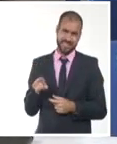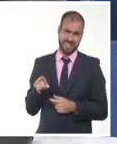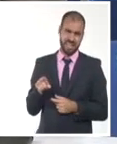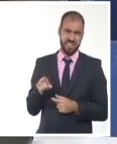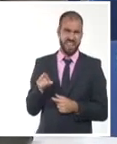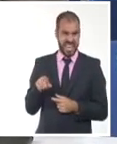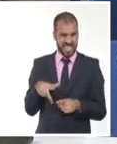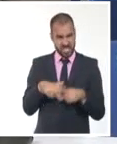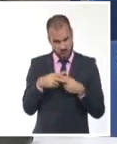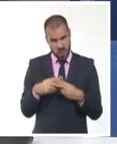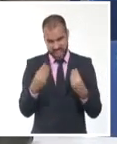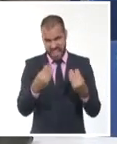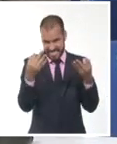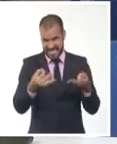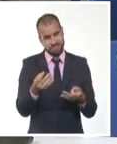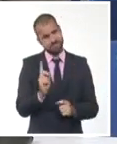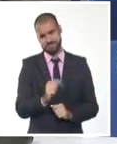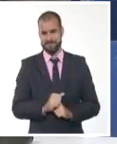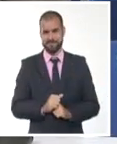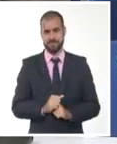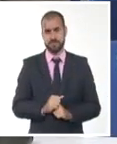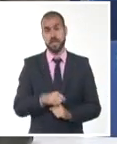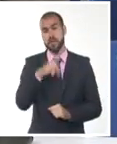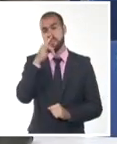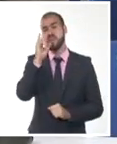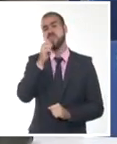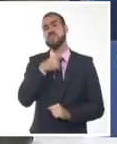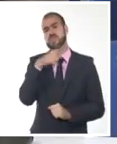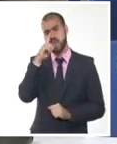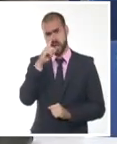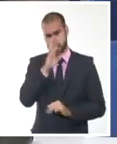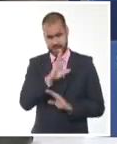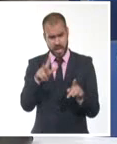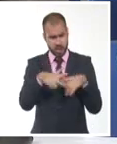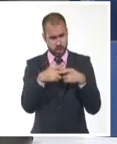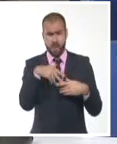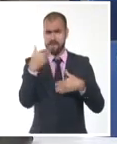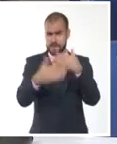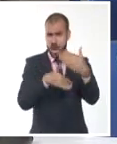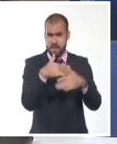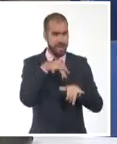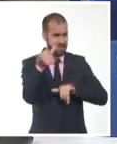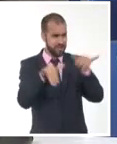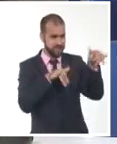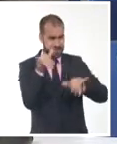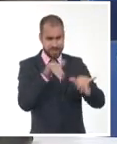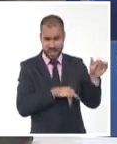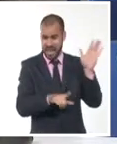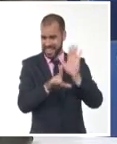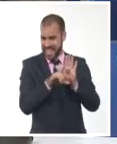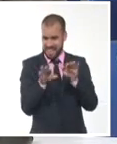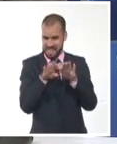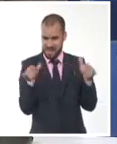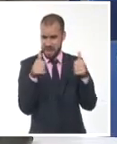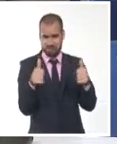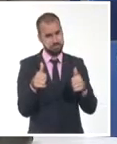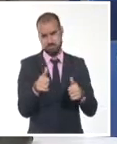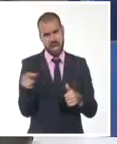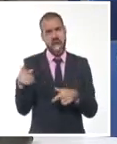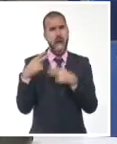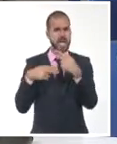son la solución. Biden no solucionará la crisis migratoria y hará lo mismo que sus